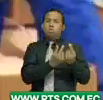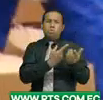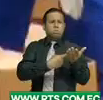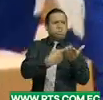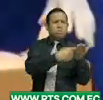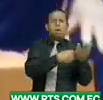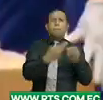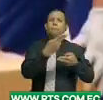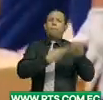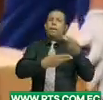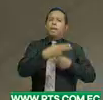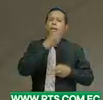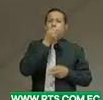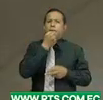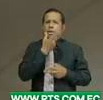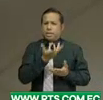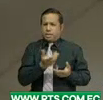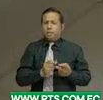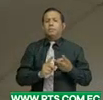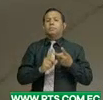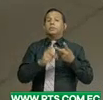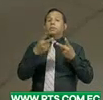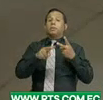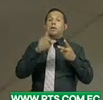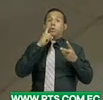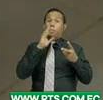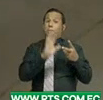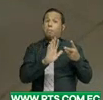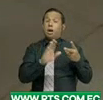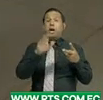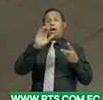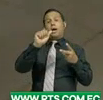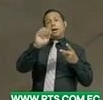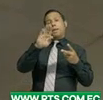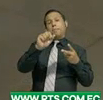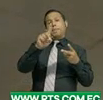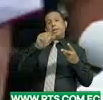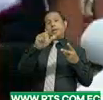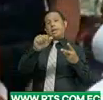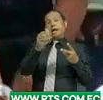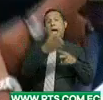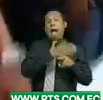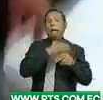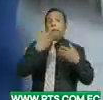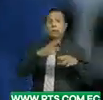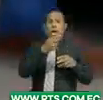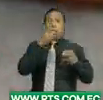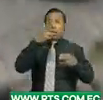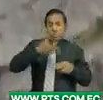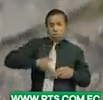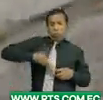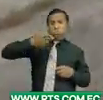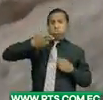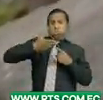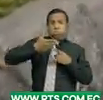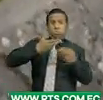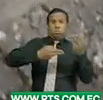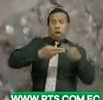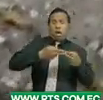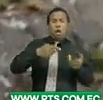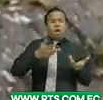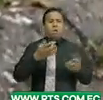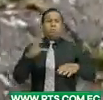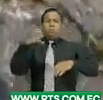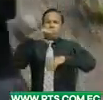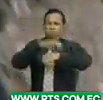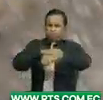de medicinas. Entre tanto, Abdalá Bucaram ya porta el grillete electrónico por el delito de tráfico de armas, pues en el mismo operativo ejecutado